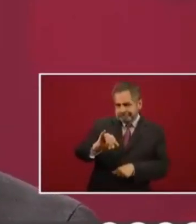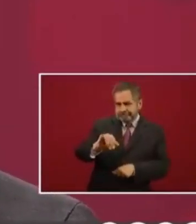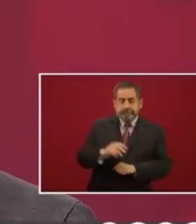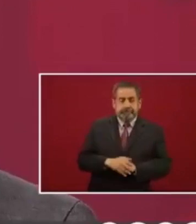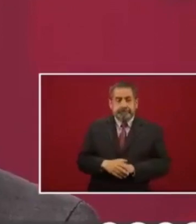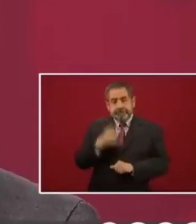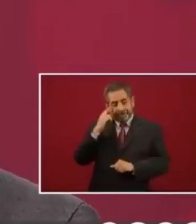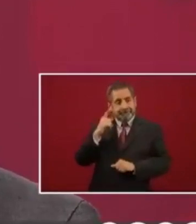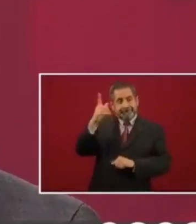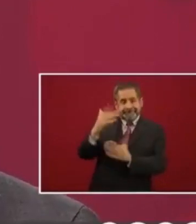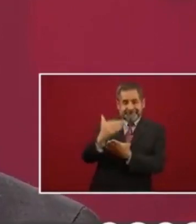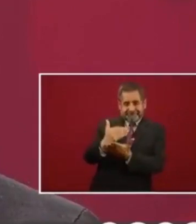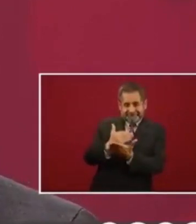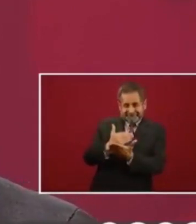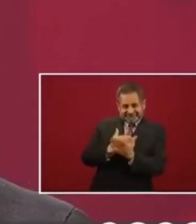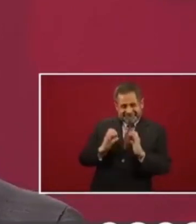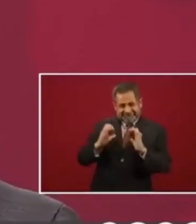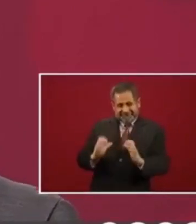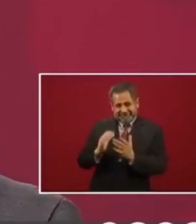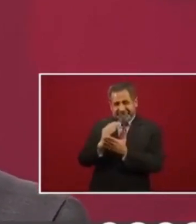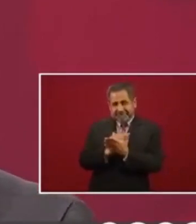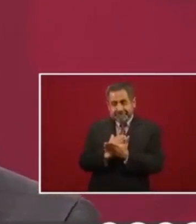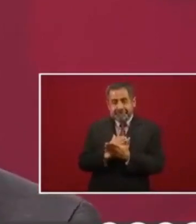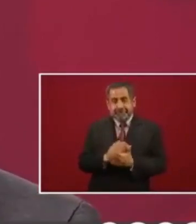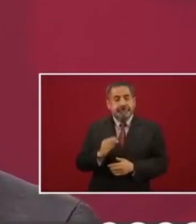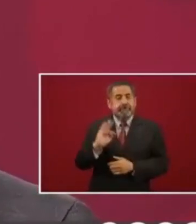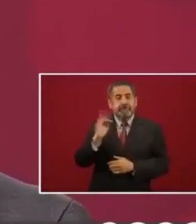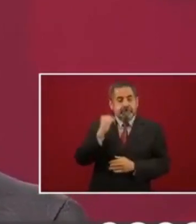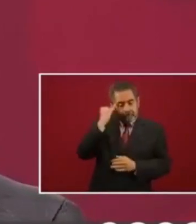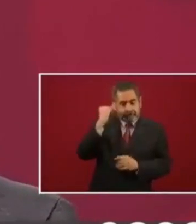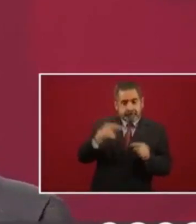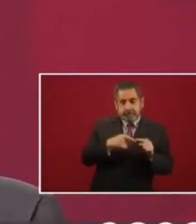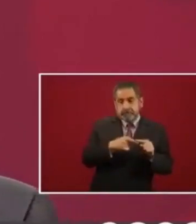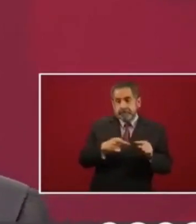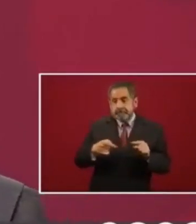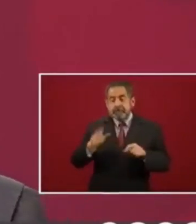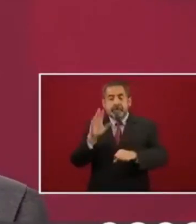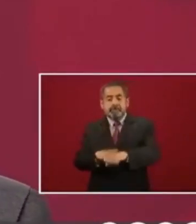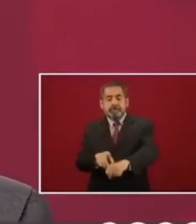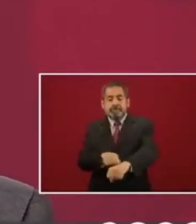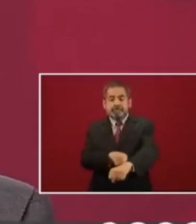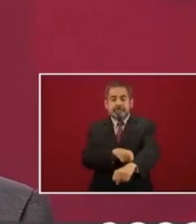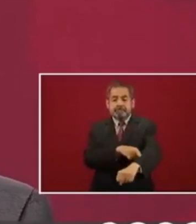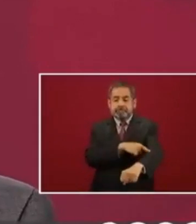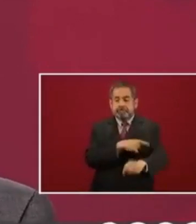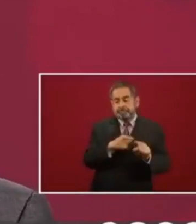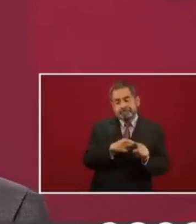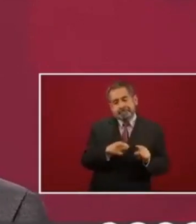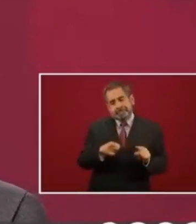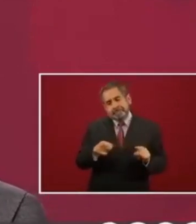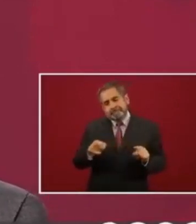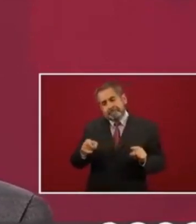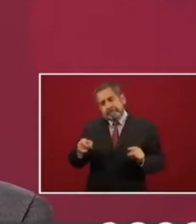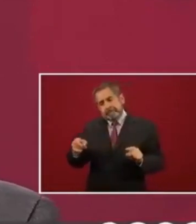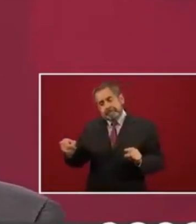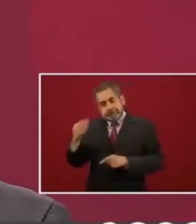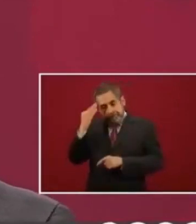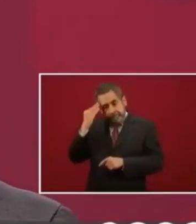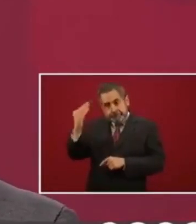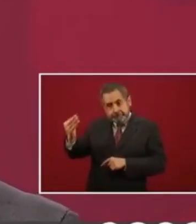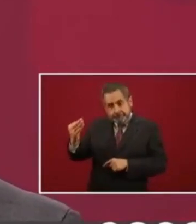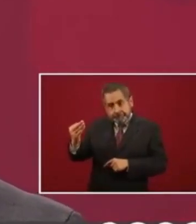en vez de llevarnos a una epidemia corta, nos va a llevar a una epidemia más larga. Pero esto es importante, porque lo que nos lleva es